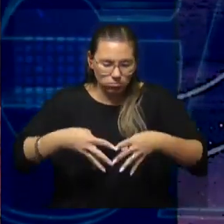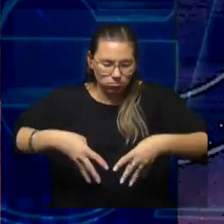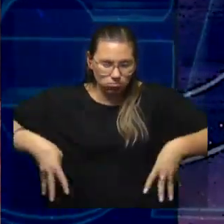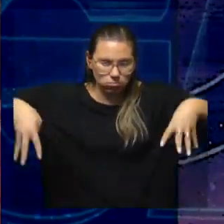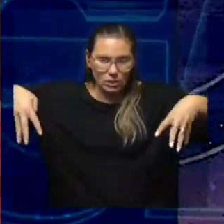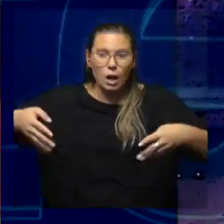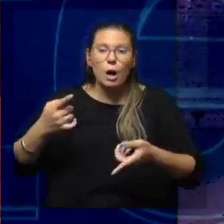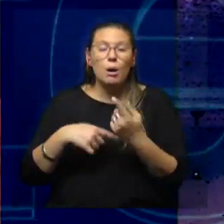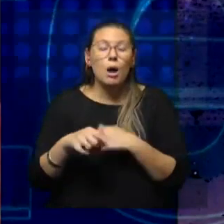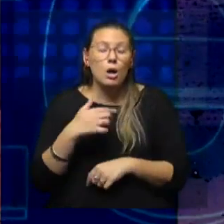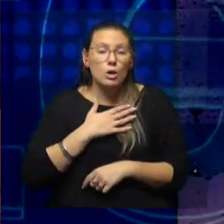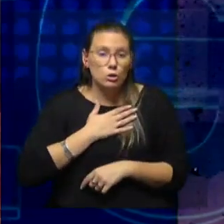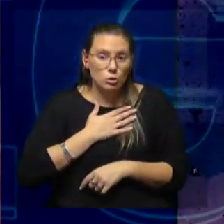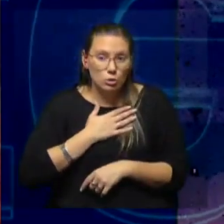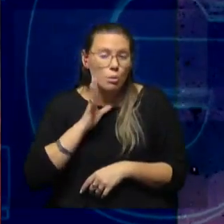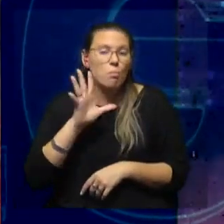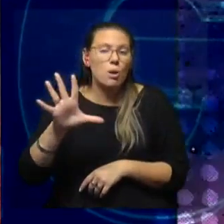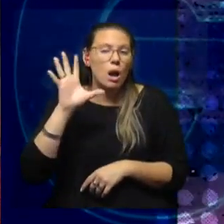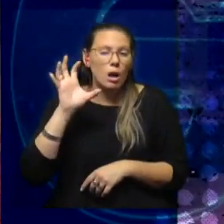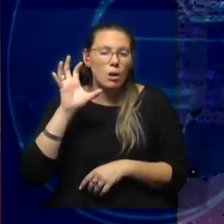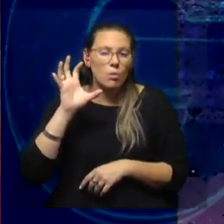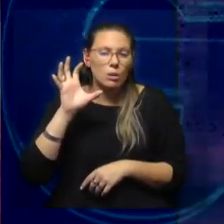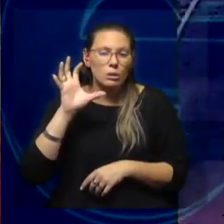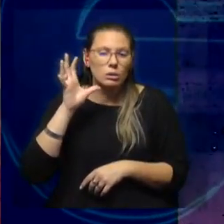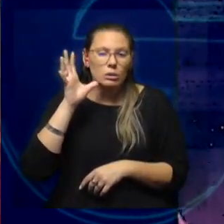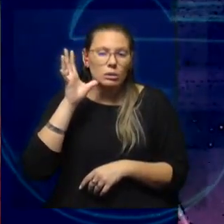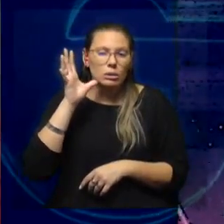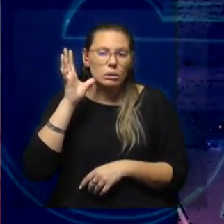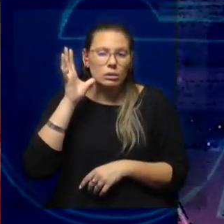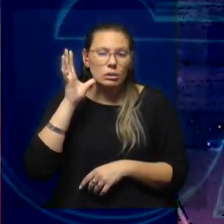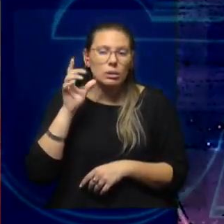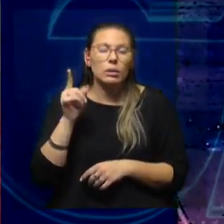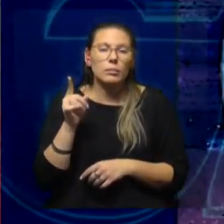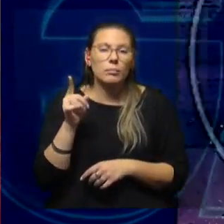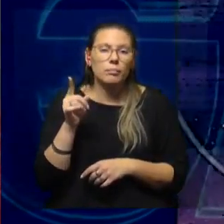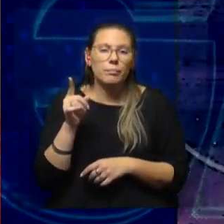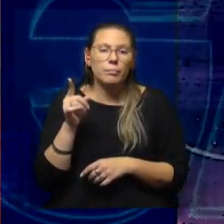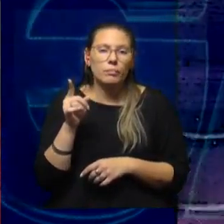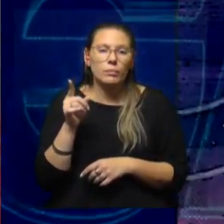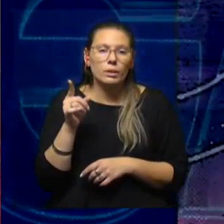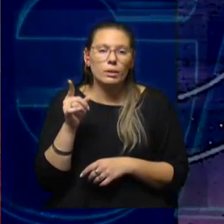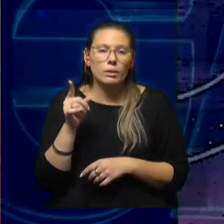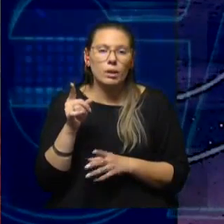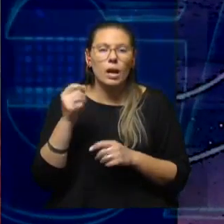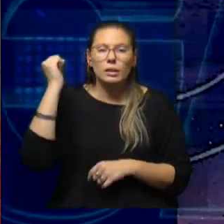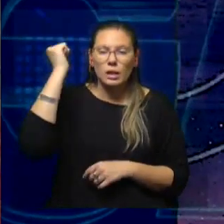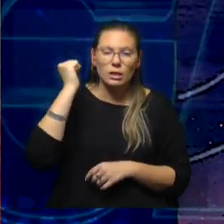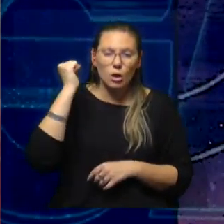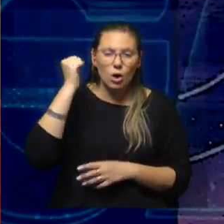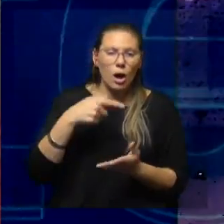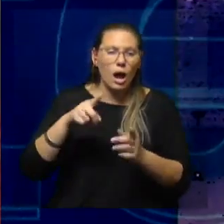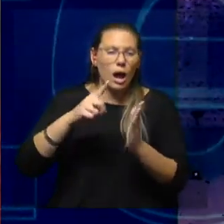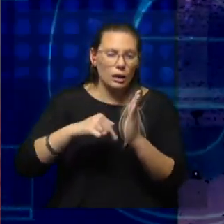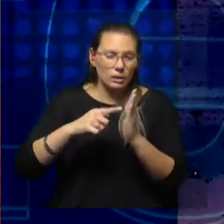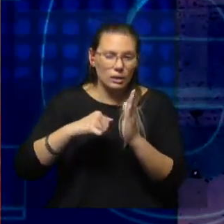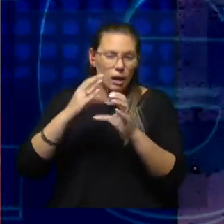Pero vos sabés que yo lo que recuerdo mucho de la salida en el ómnibus, rentábamos un ómnibus